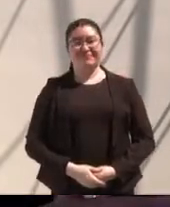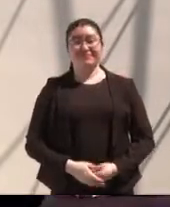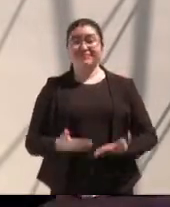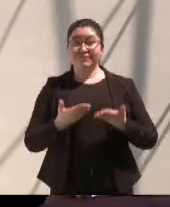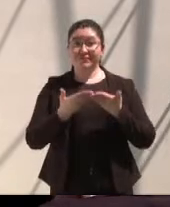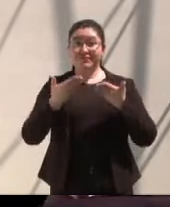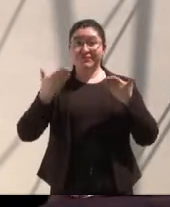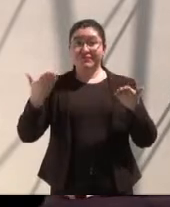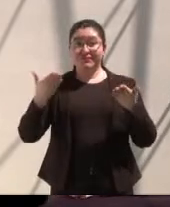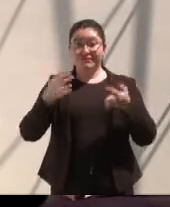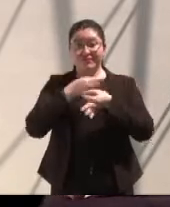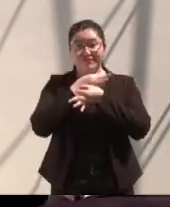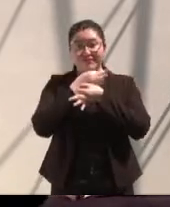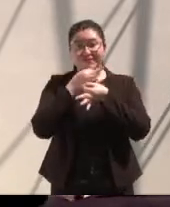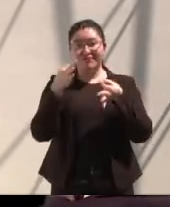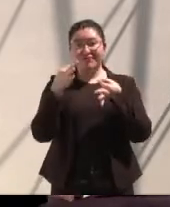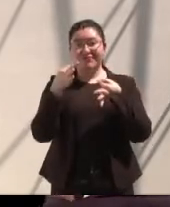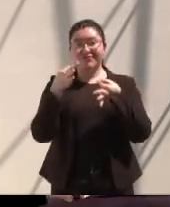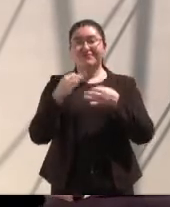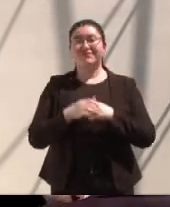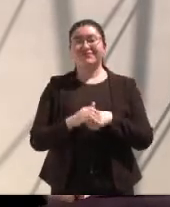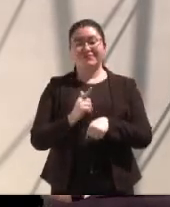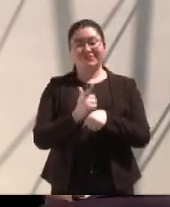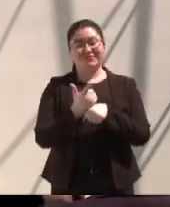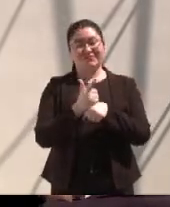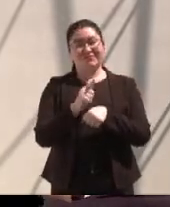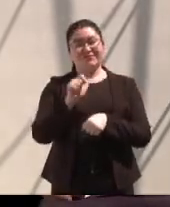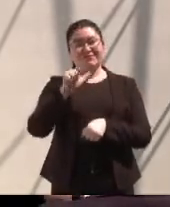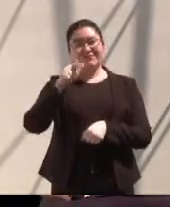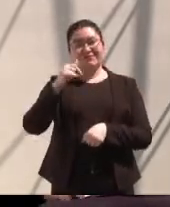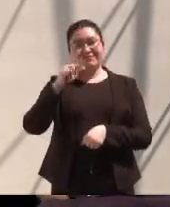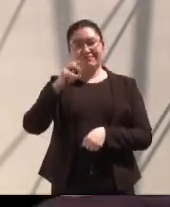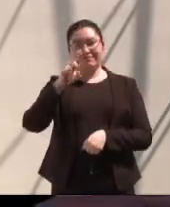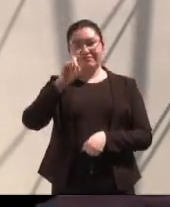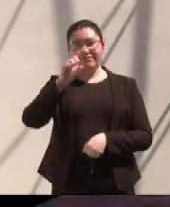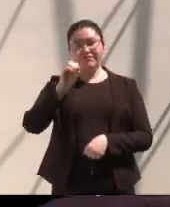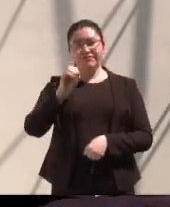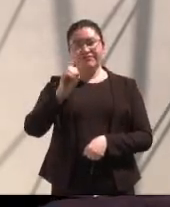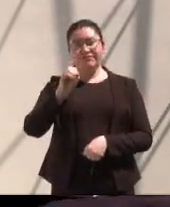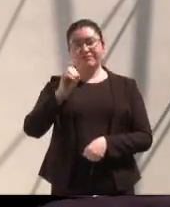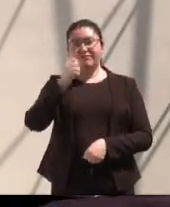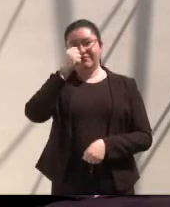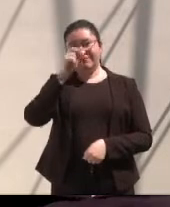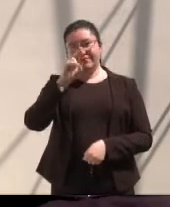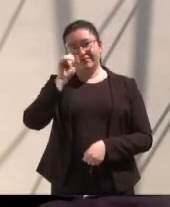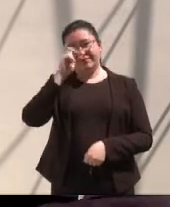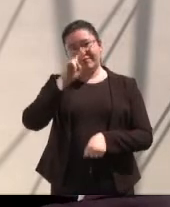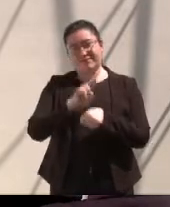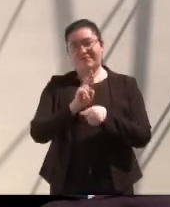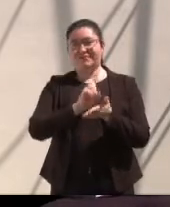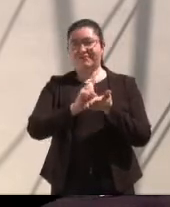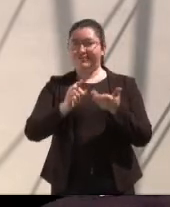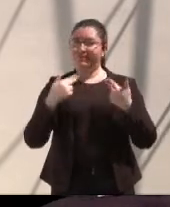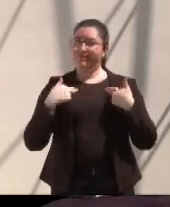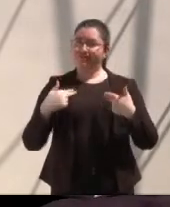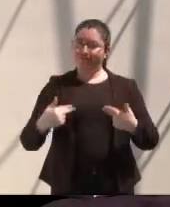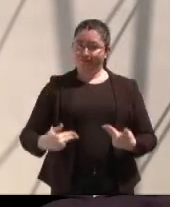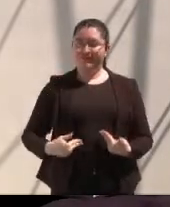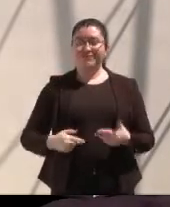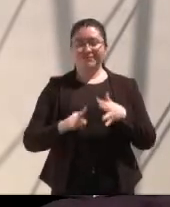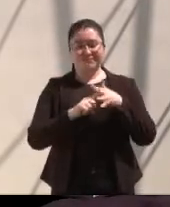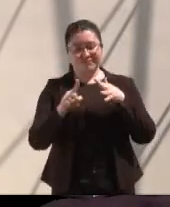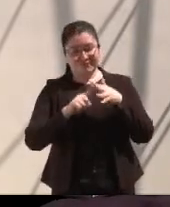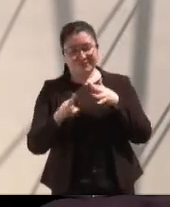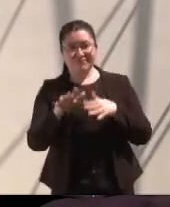Recibamos el mensaje del licenciado Alejandro de Jesús Encina Rodríguez, subsecretario de Derechos Humanos, Población y